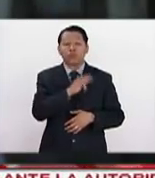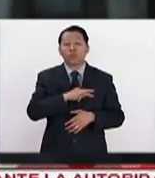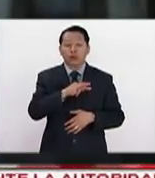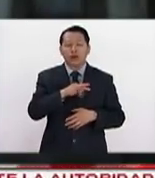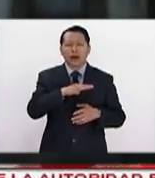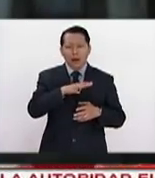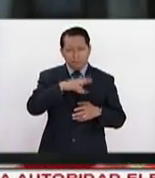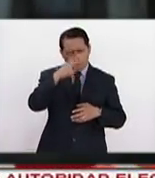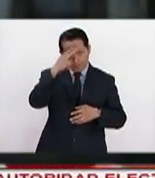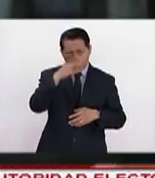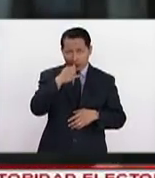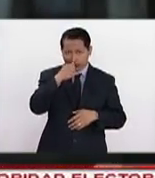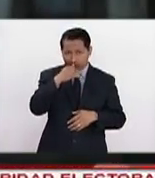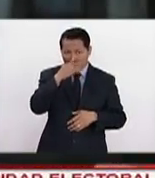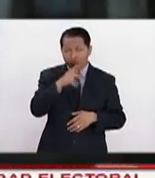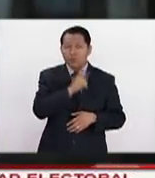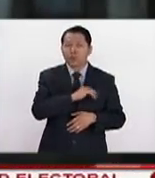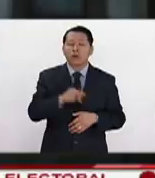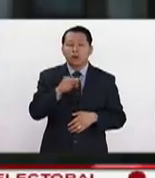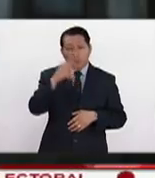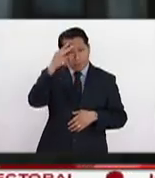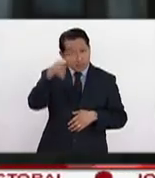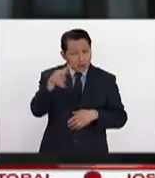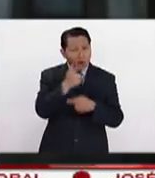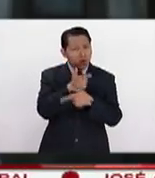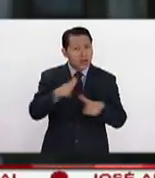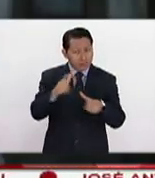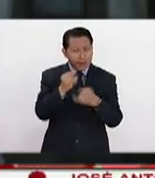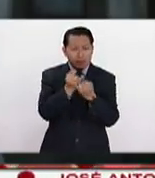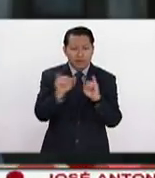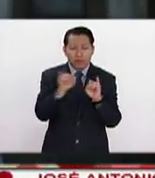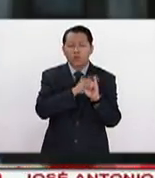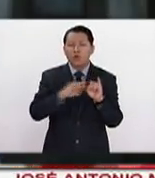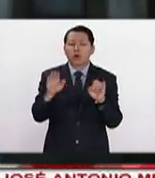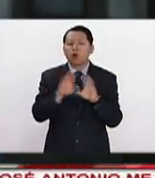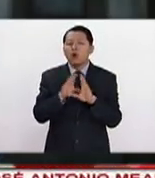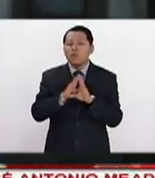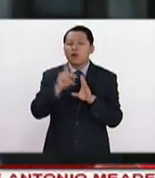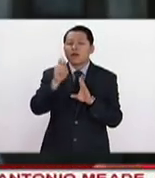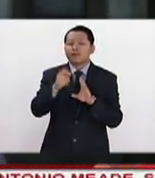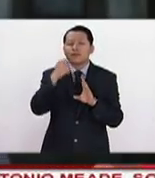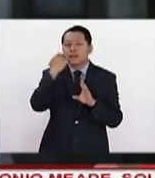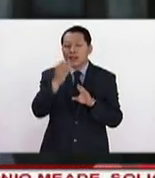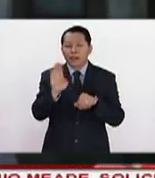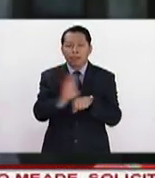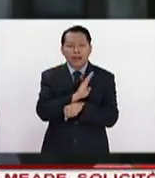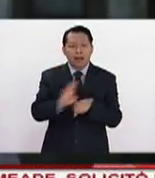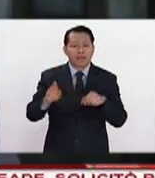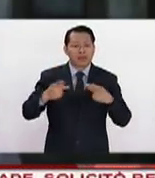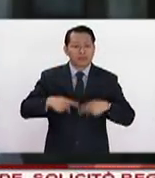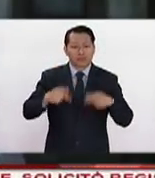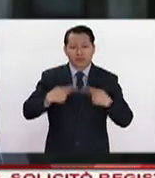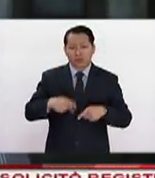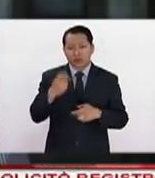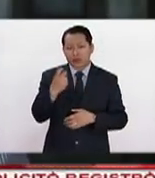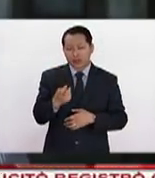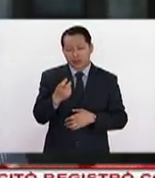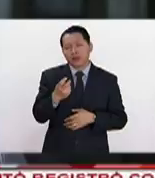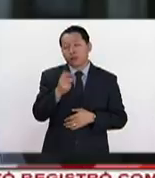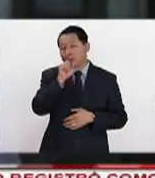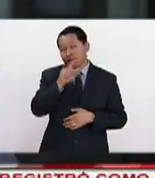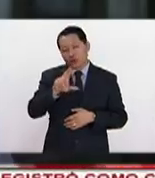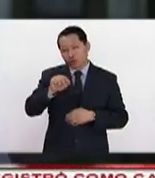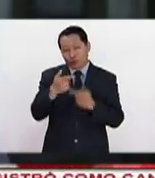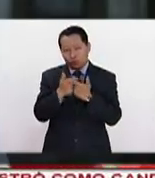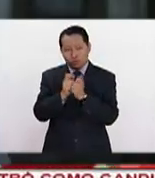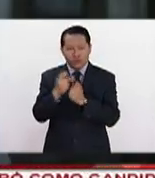Bronco. Luchar por un México libre, por un México independiente, por un México donde se busque beneficiar a la gente y no a los